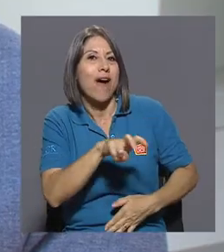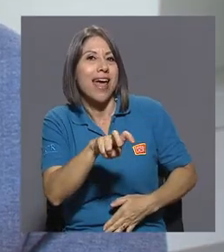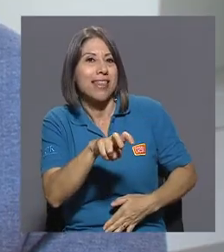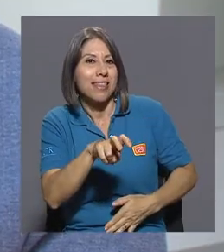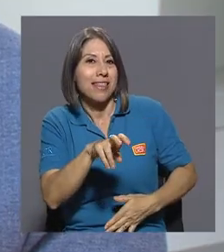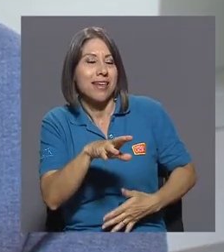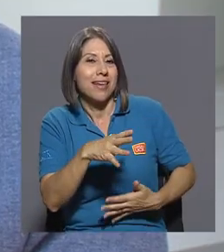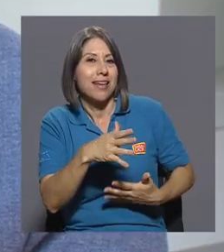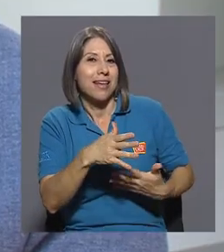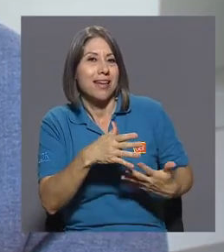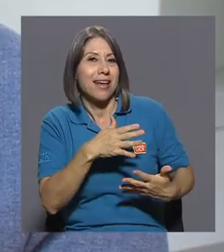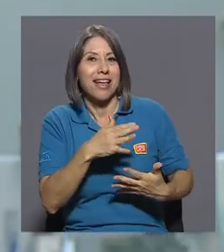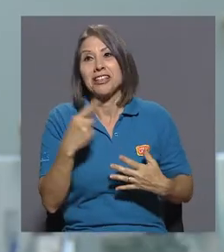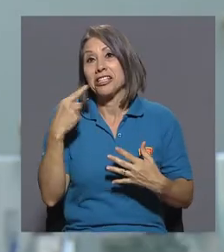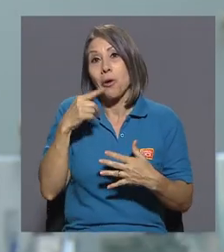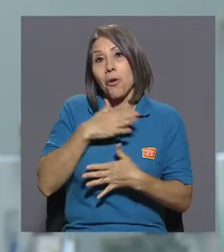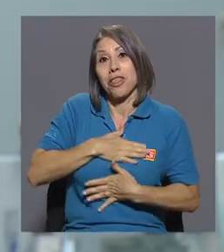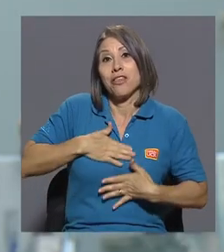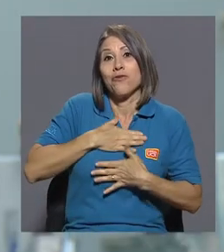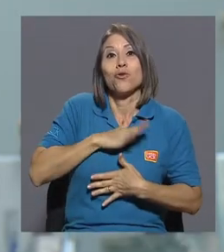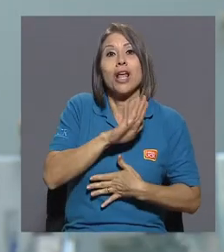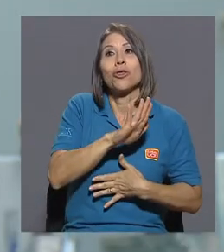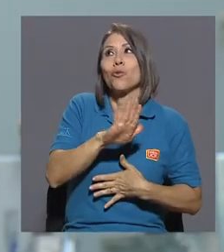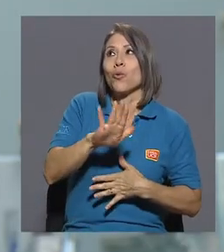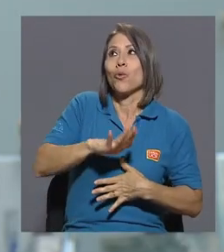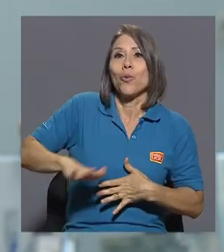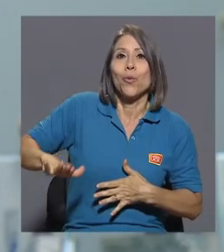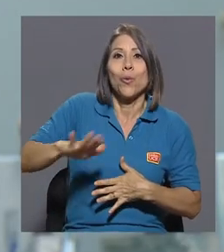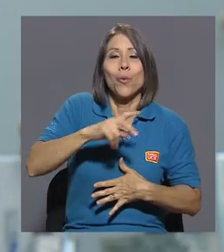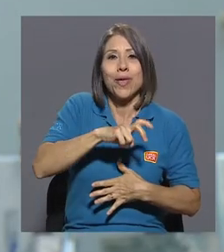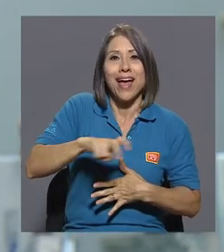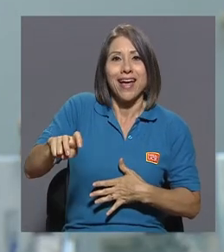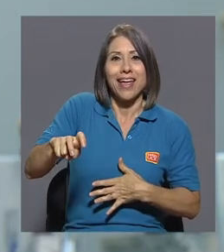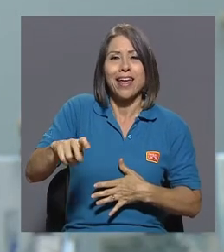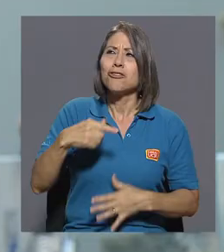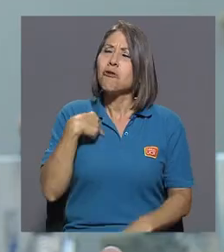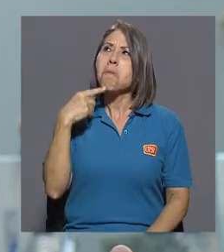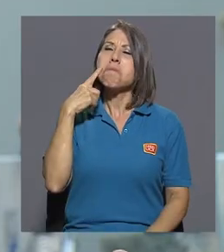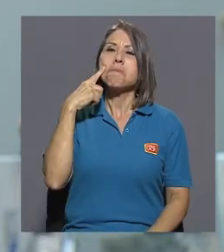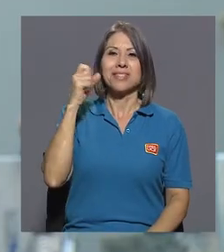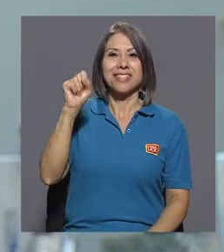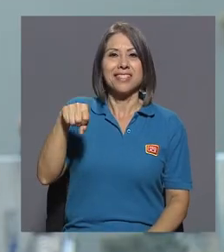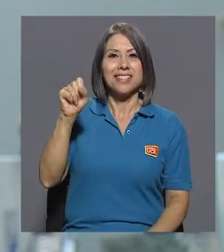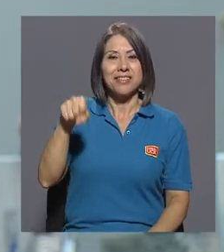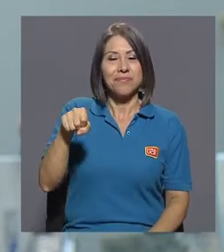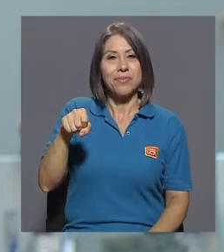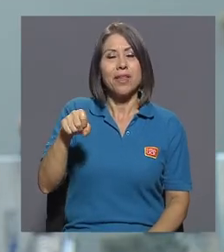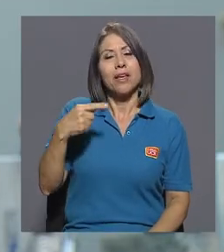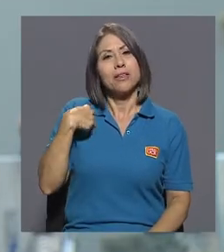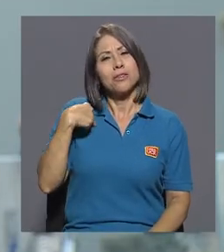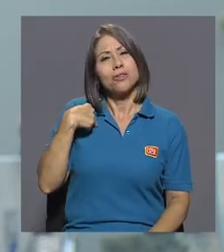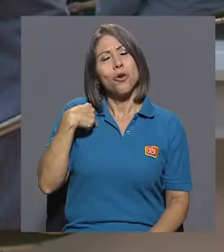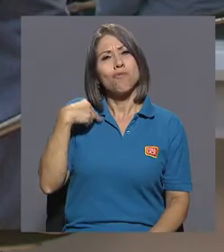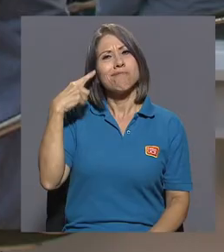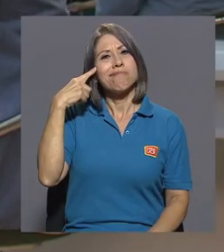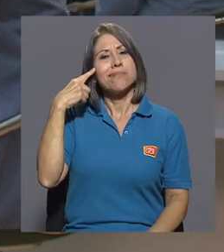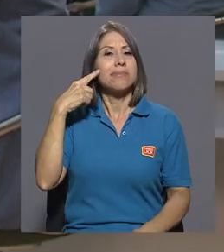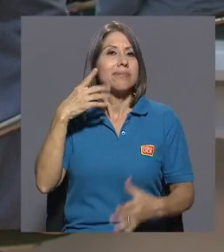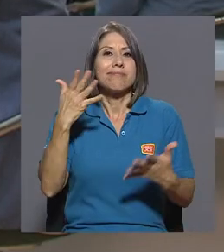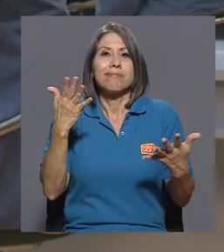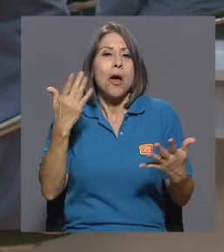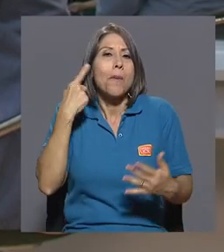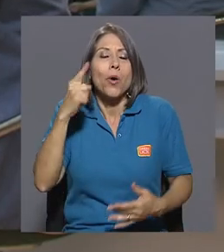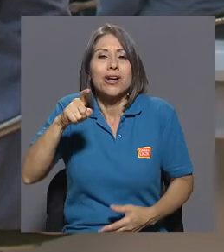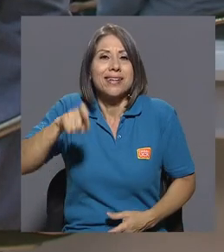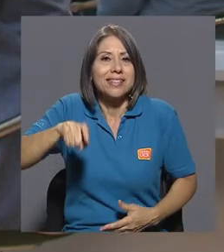Y cómo lo interpreté, eso fue un poco lo que he contado, de que sea por necesidad o